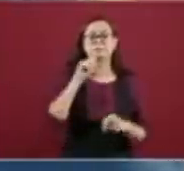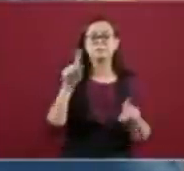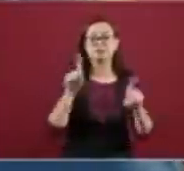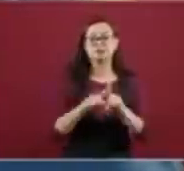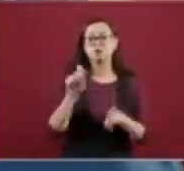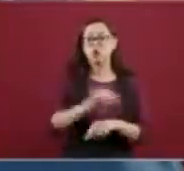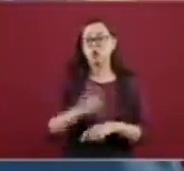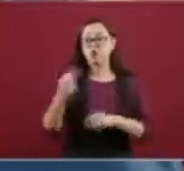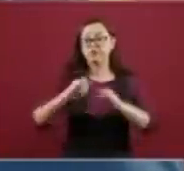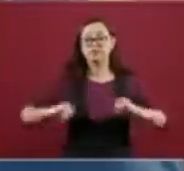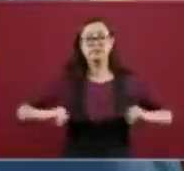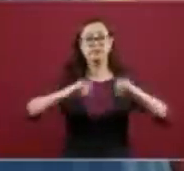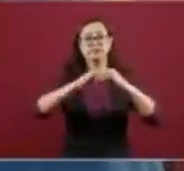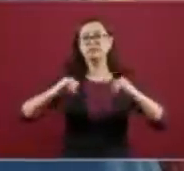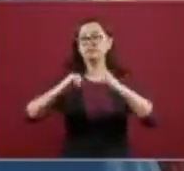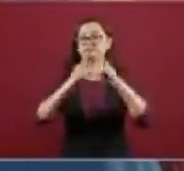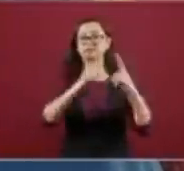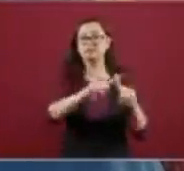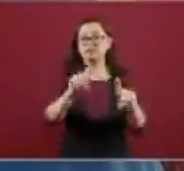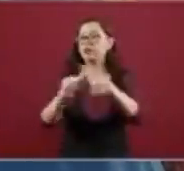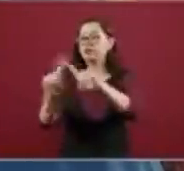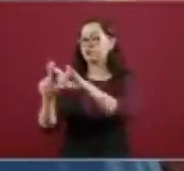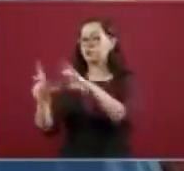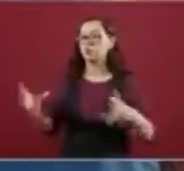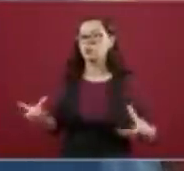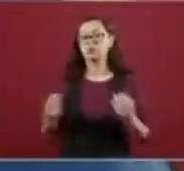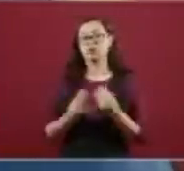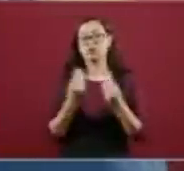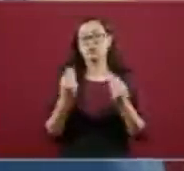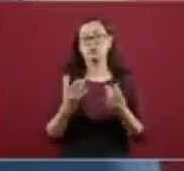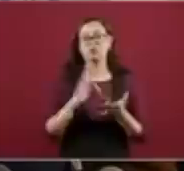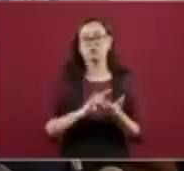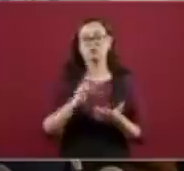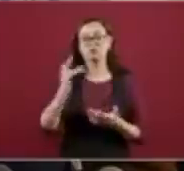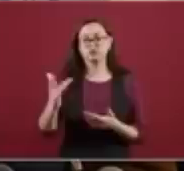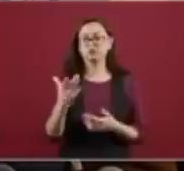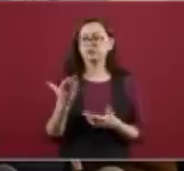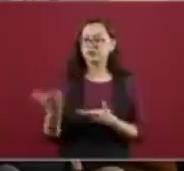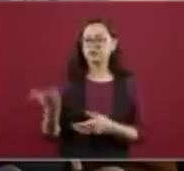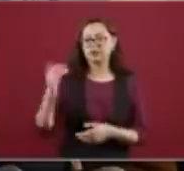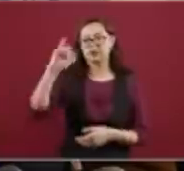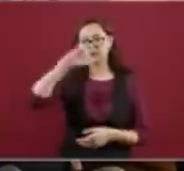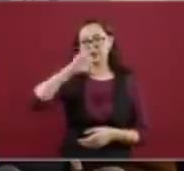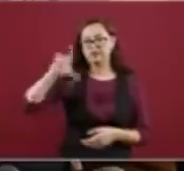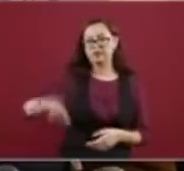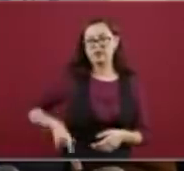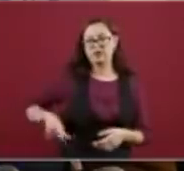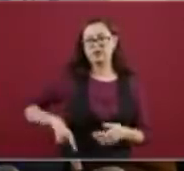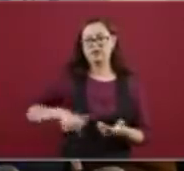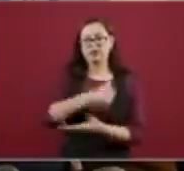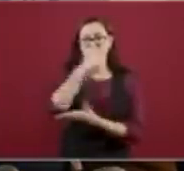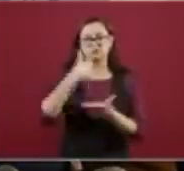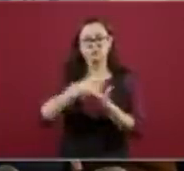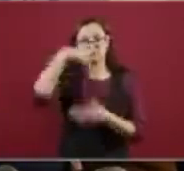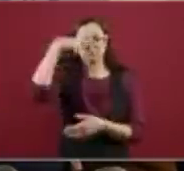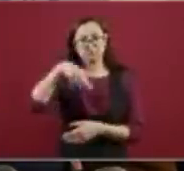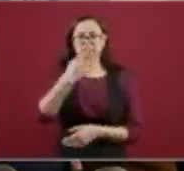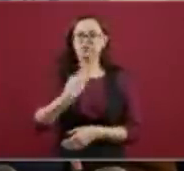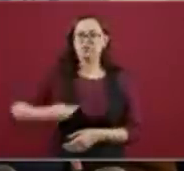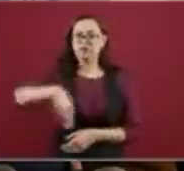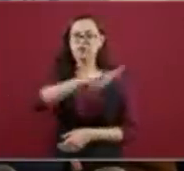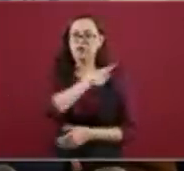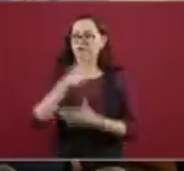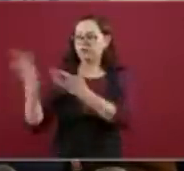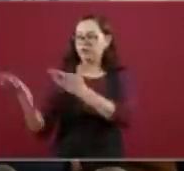proyecto. Agradecemos la presencia de Claudia, jefa de gobierno de esta ciudad. Muchas